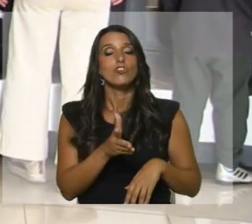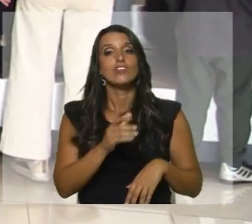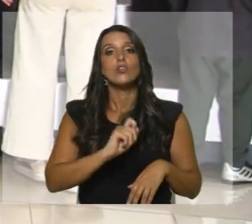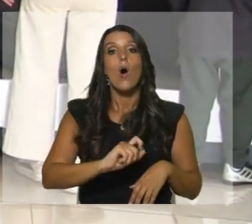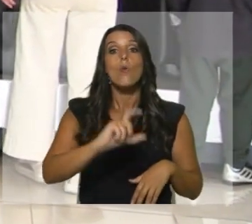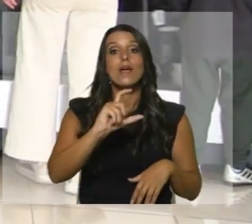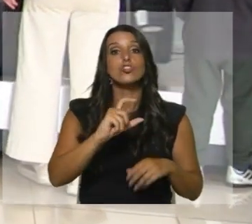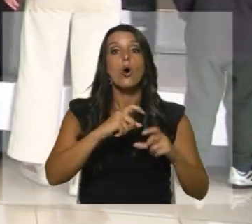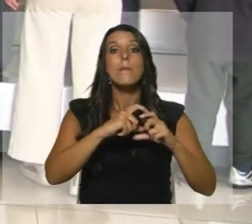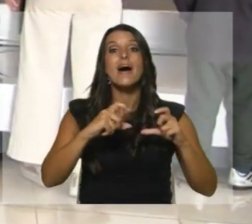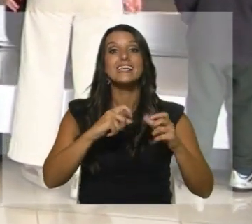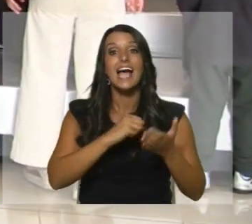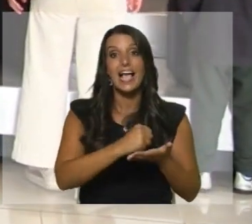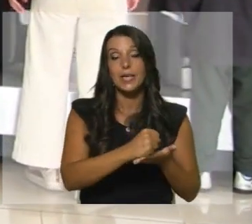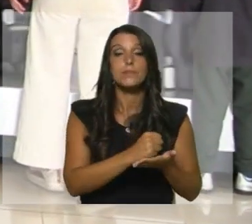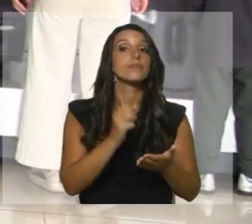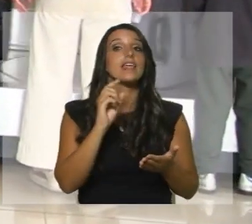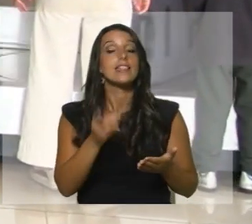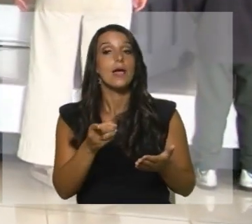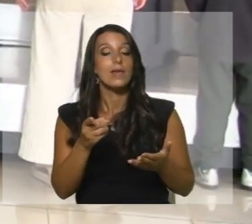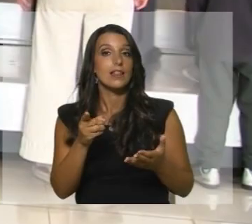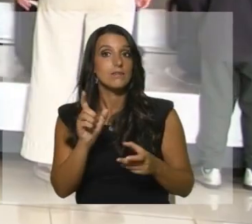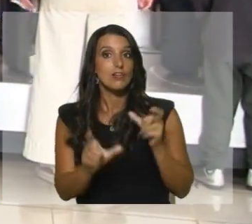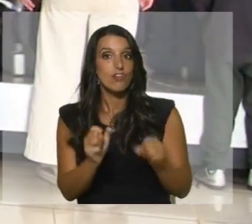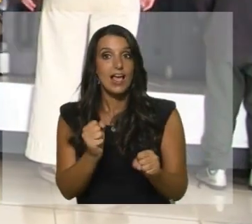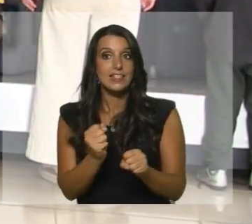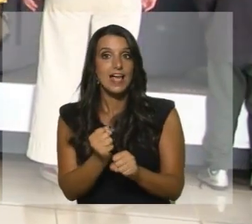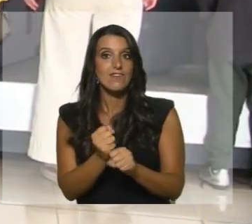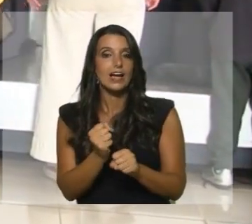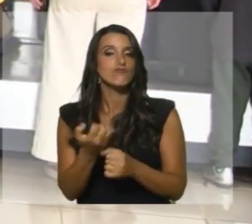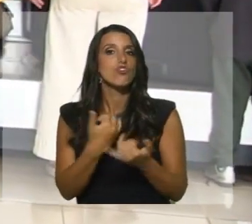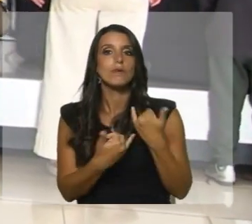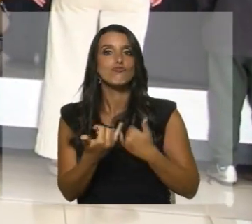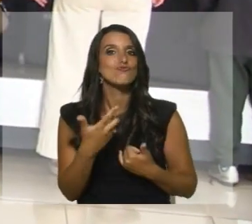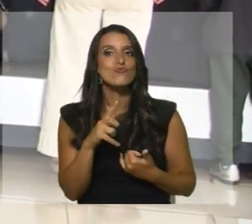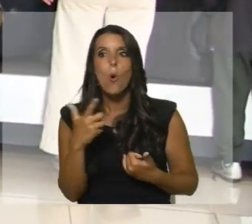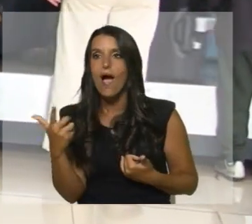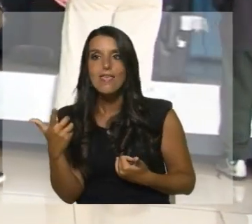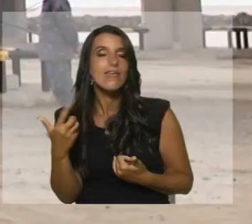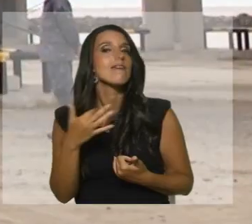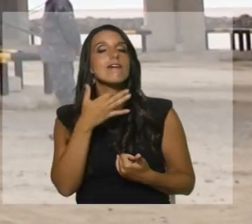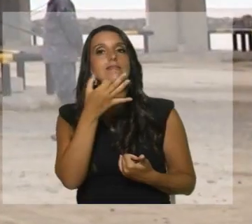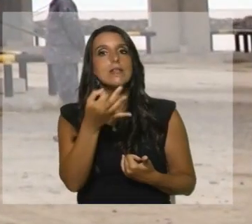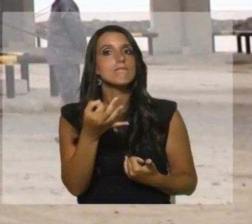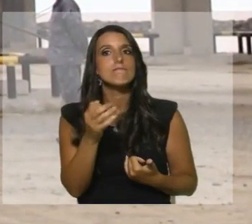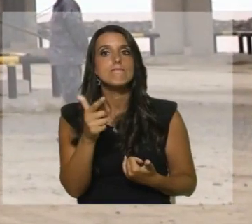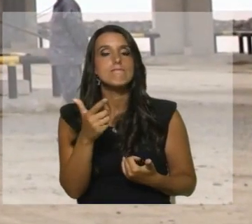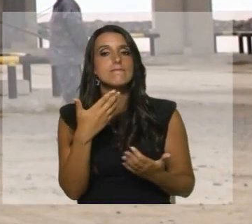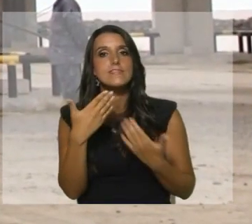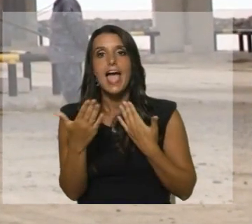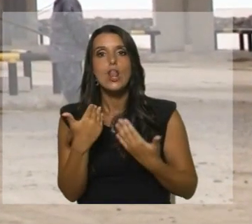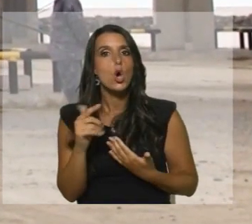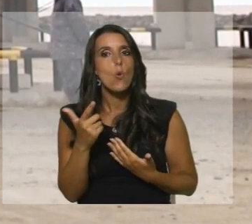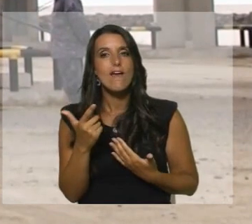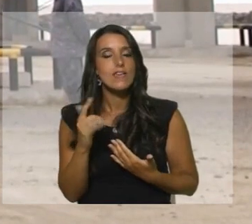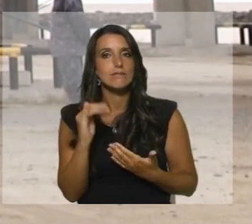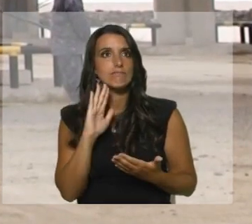el pasaje los operadores turísticos de Colonia no disponen Demasiada información al respecto manifiestan que no hubo ámbito de diálogo previo